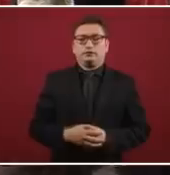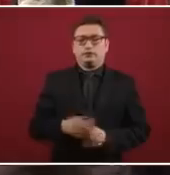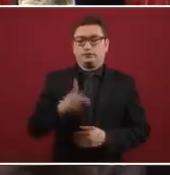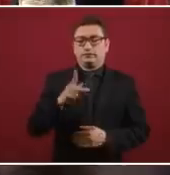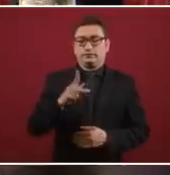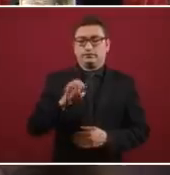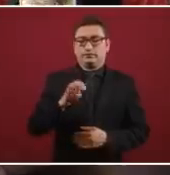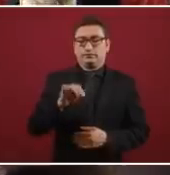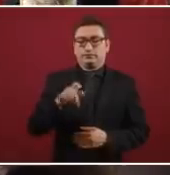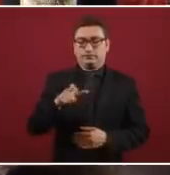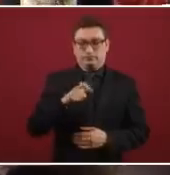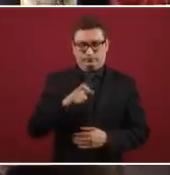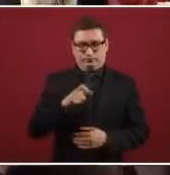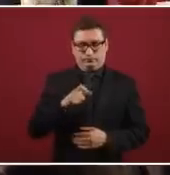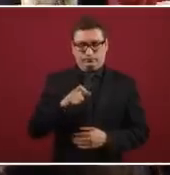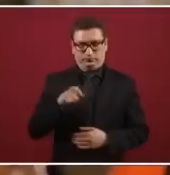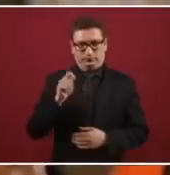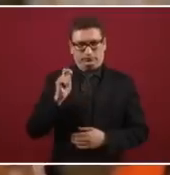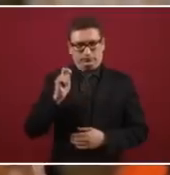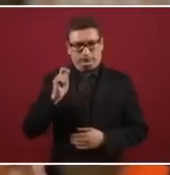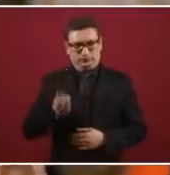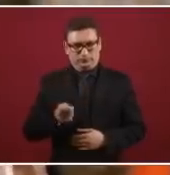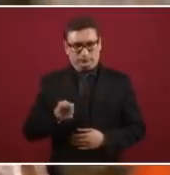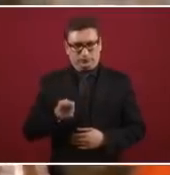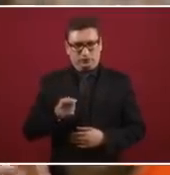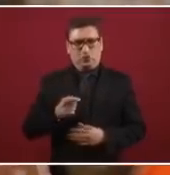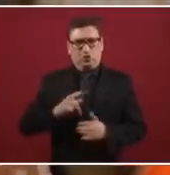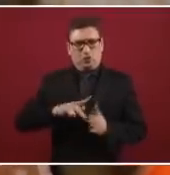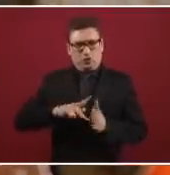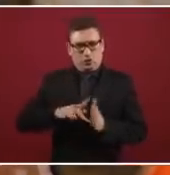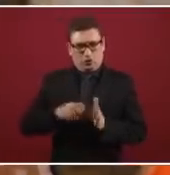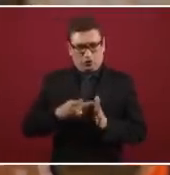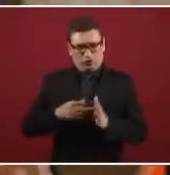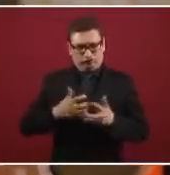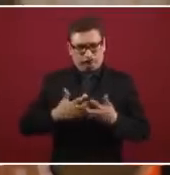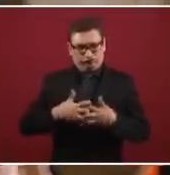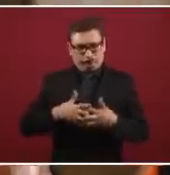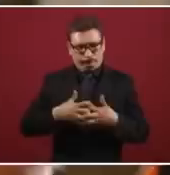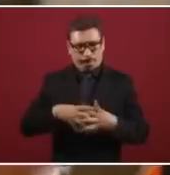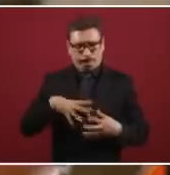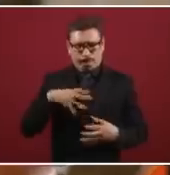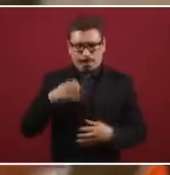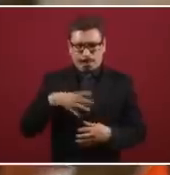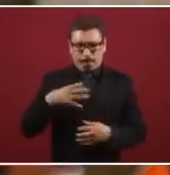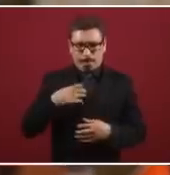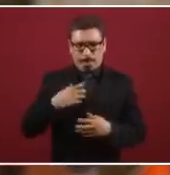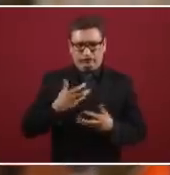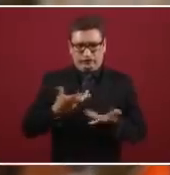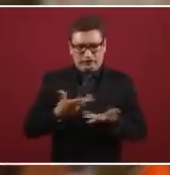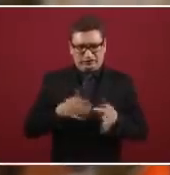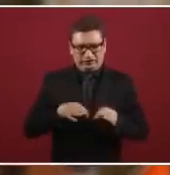Pemex se convertiría nuevamente en pilar de la economía mexicana. Ahora,